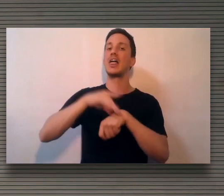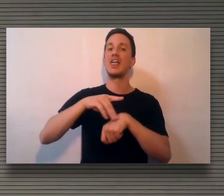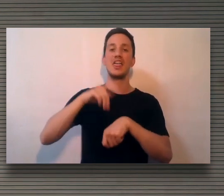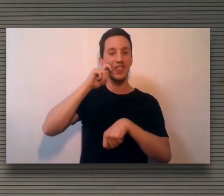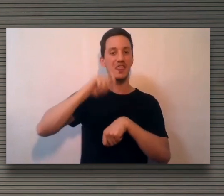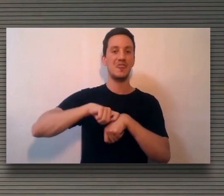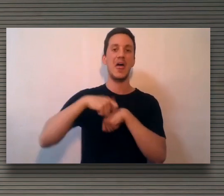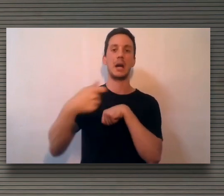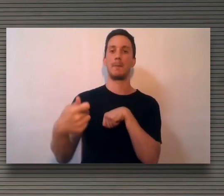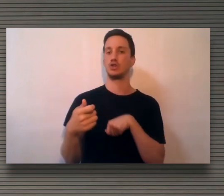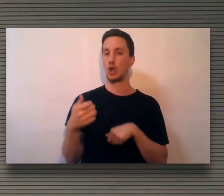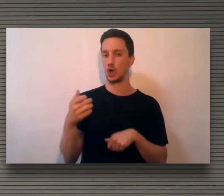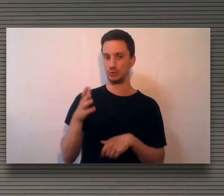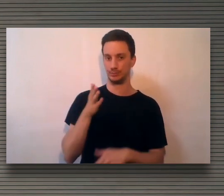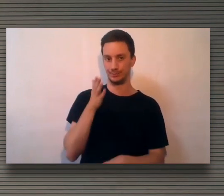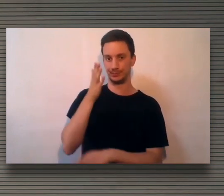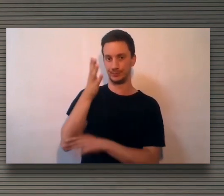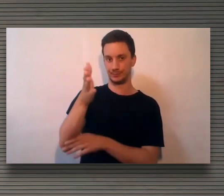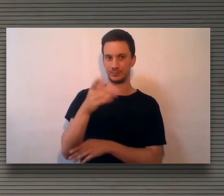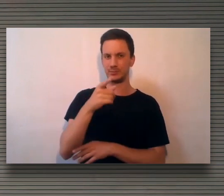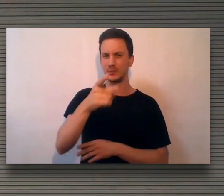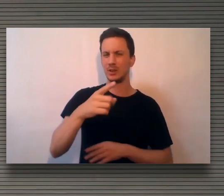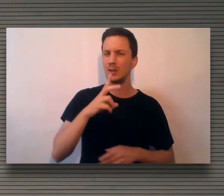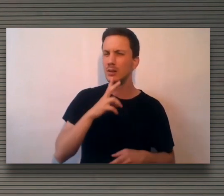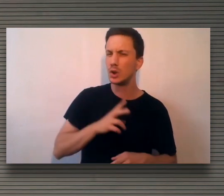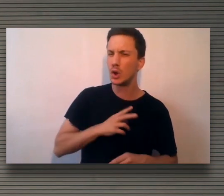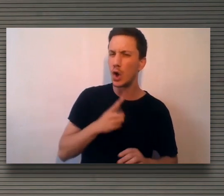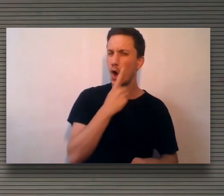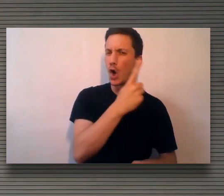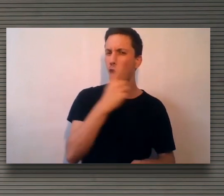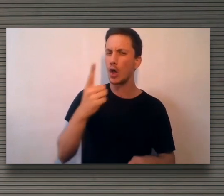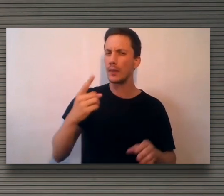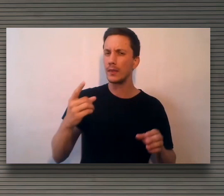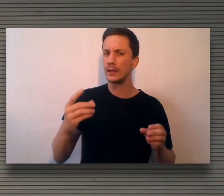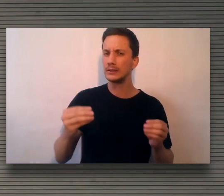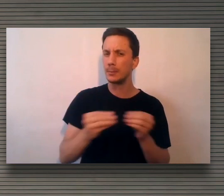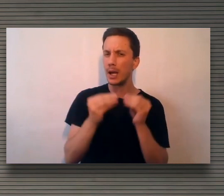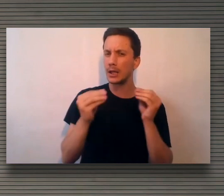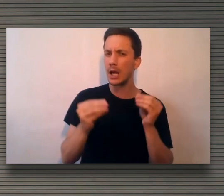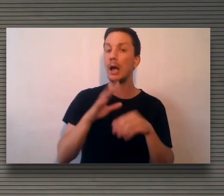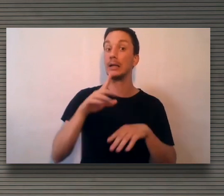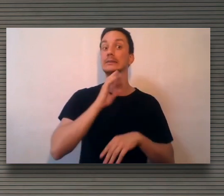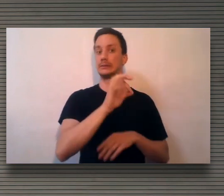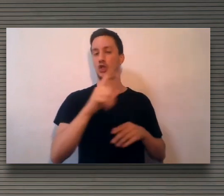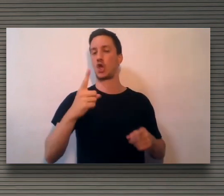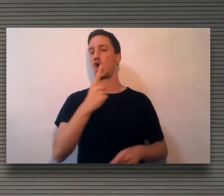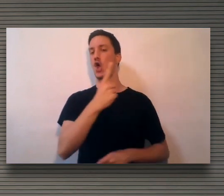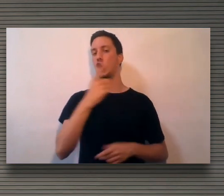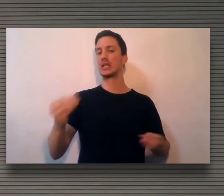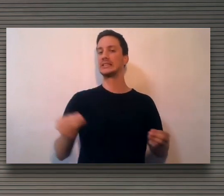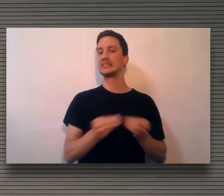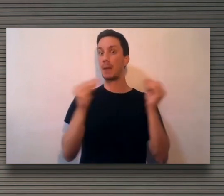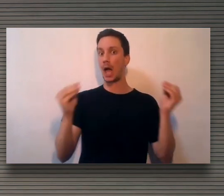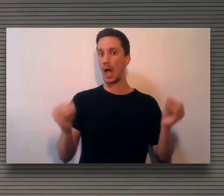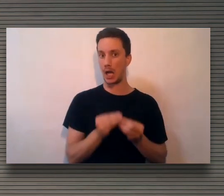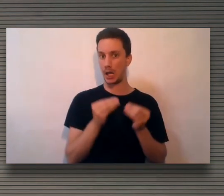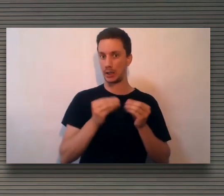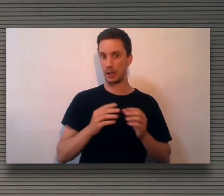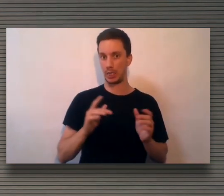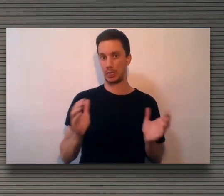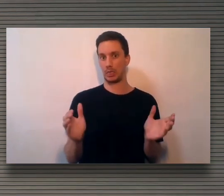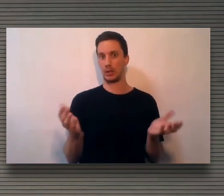Porque tiene solo 11 semanas, ¿era 11? 11 meses. 11 semanas, perdona, 11 semanas. 11 semanas.